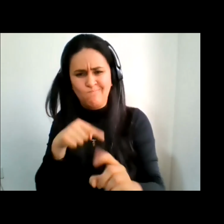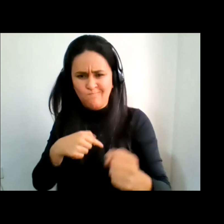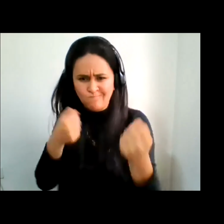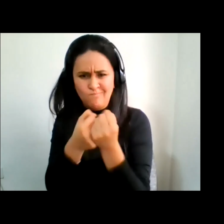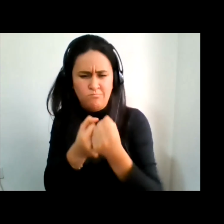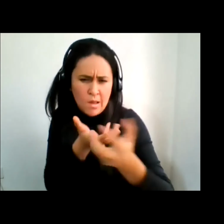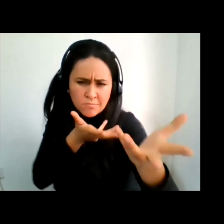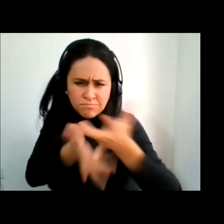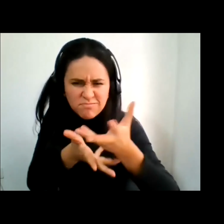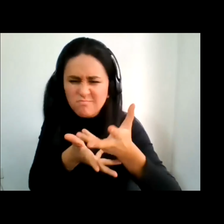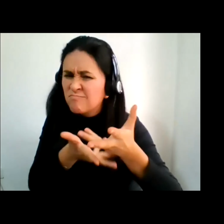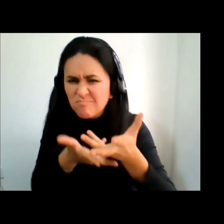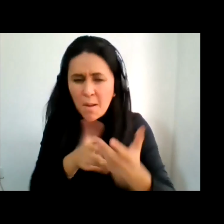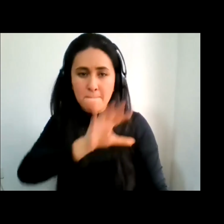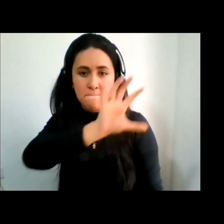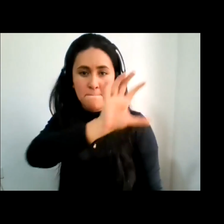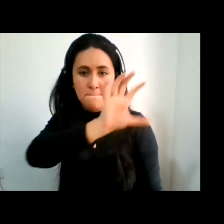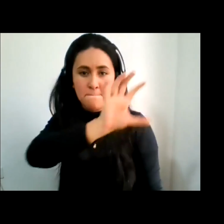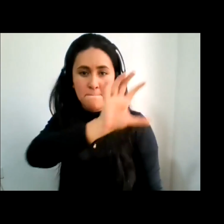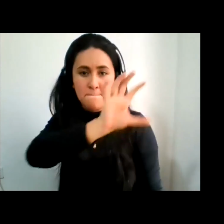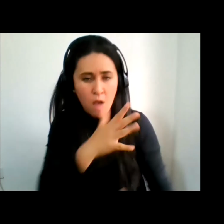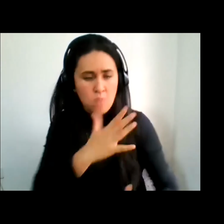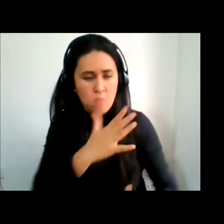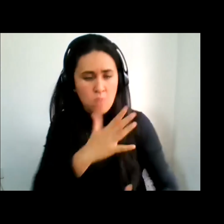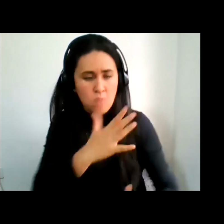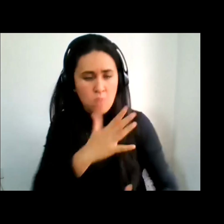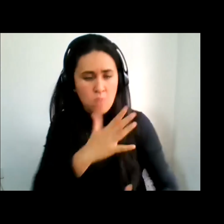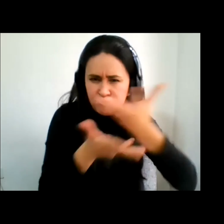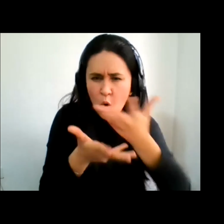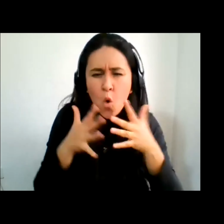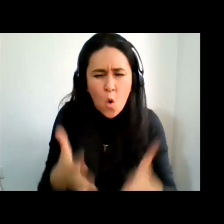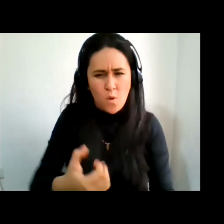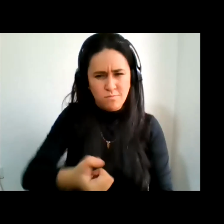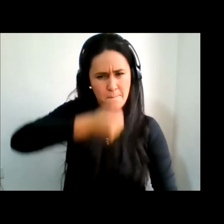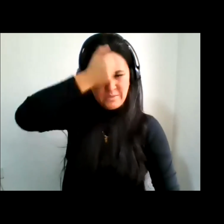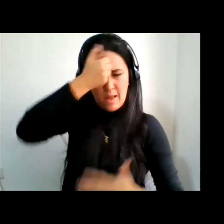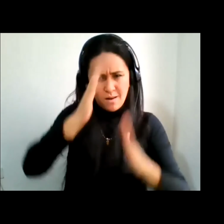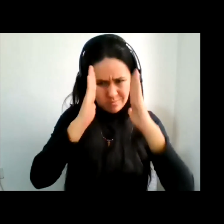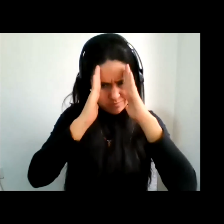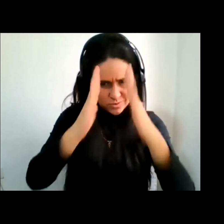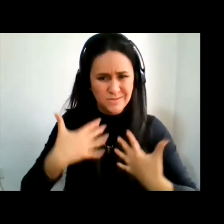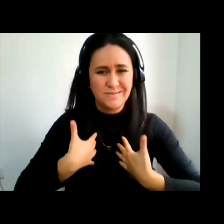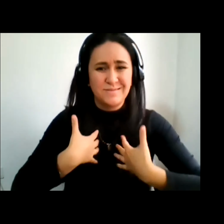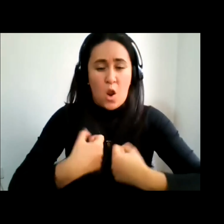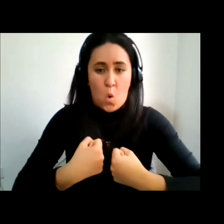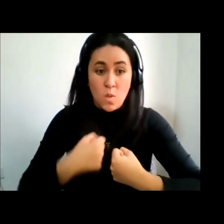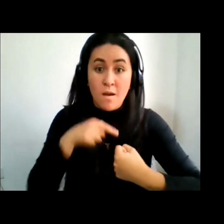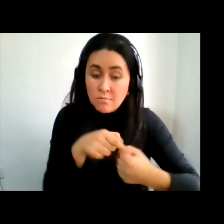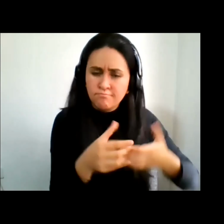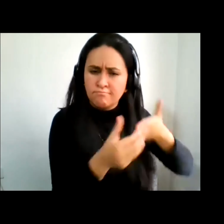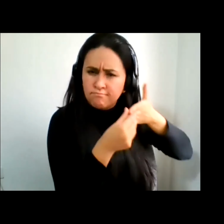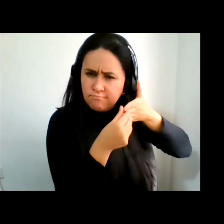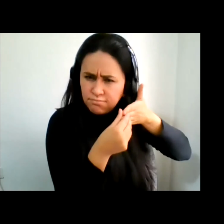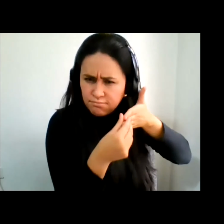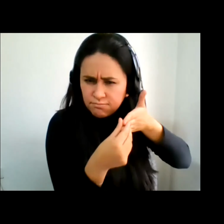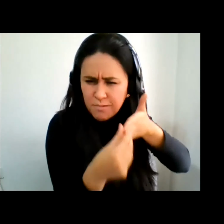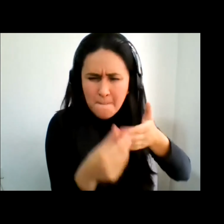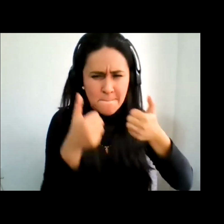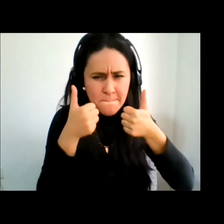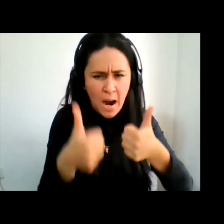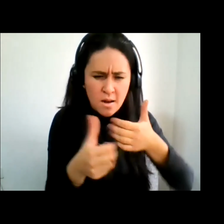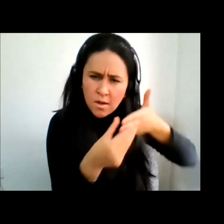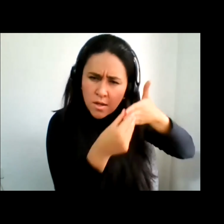los países en esa tarea, y las funciones esenciales en salud pública son un excelente guía para una hoja de ruta